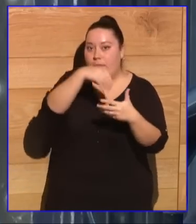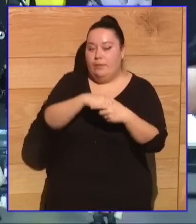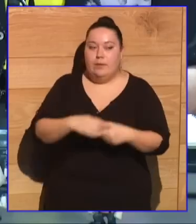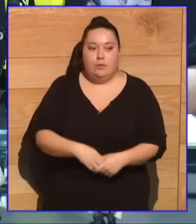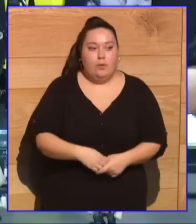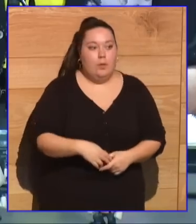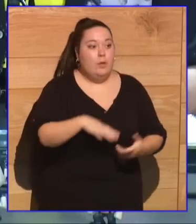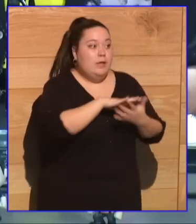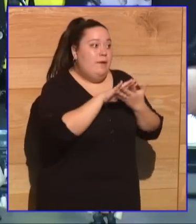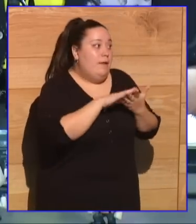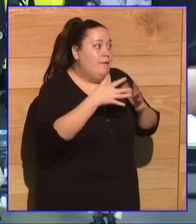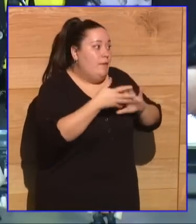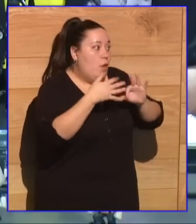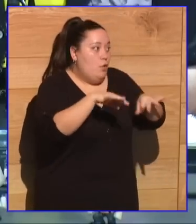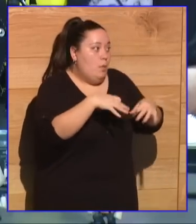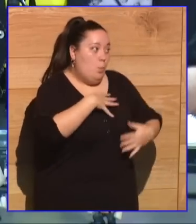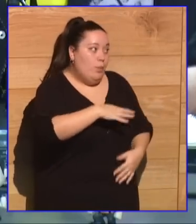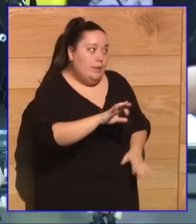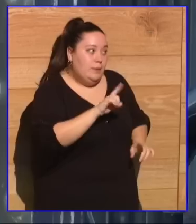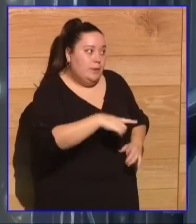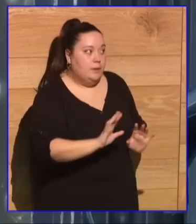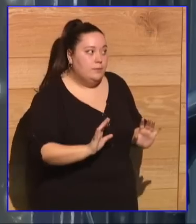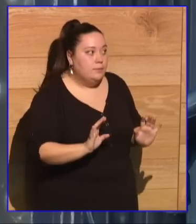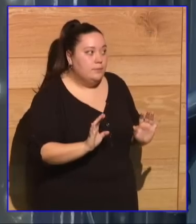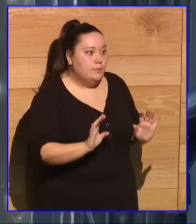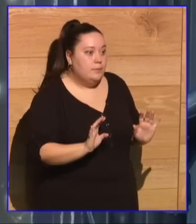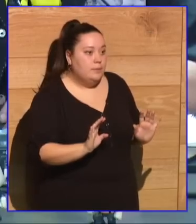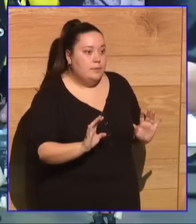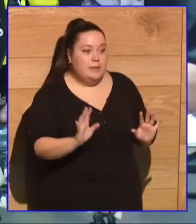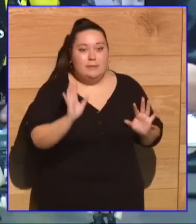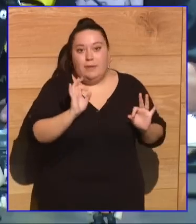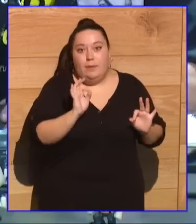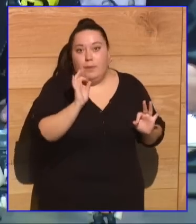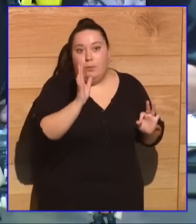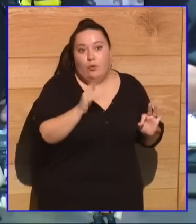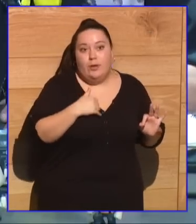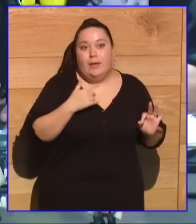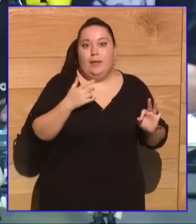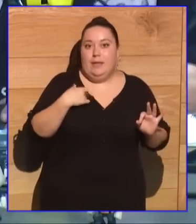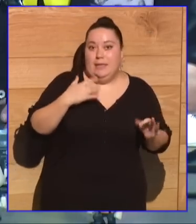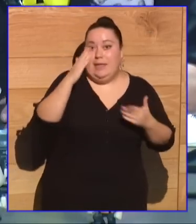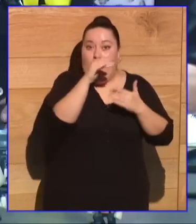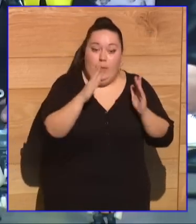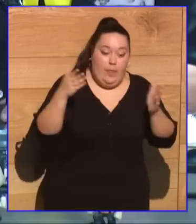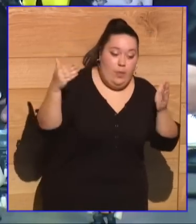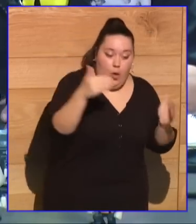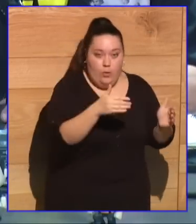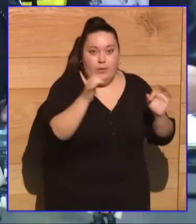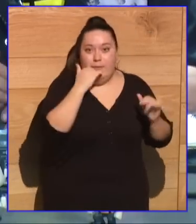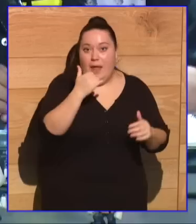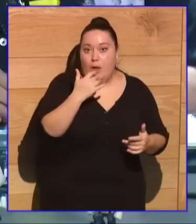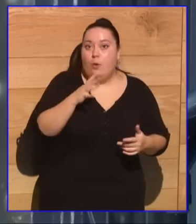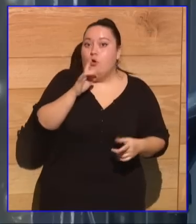puedes hablar a velocidad normal, ¿no? A velocidad normal. me puede refiero- hablar, sí. Sobre todo No porque por- está llamando demasiado la atención no sobre